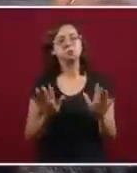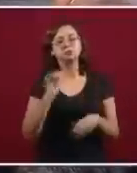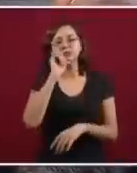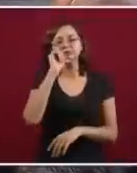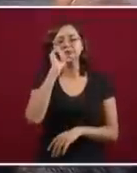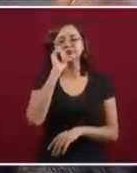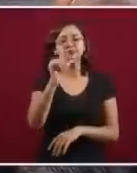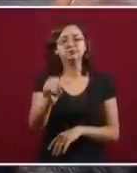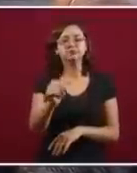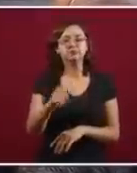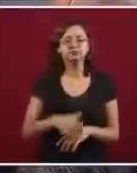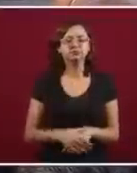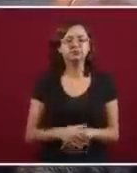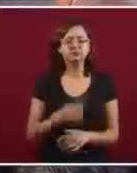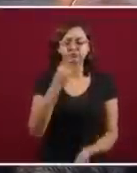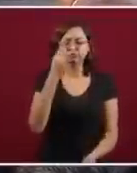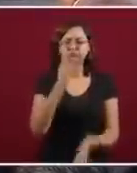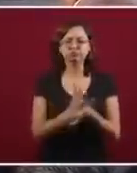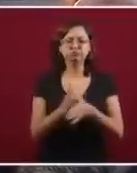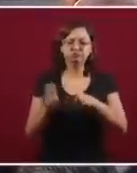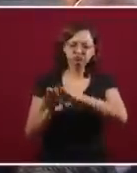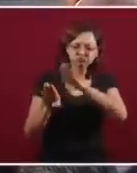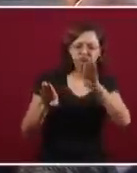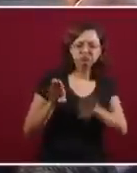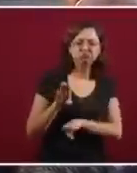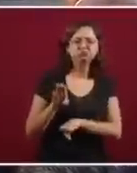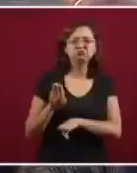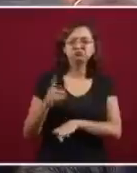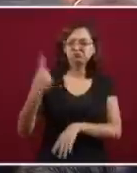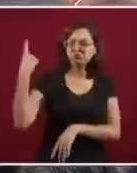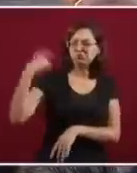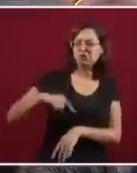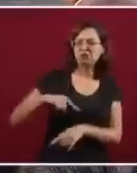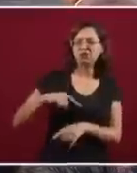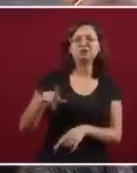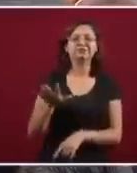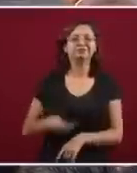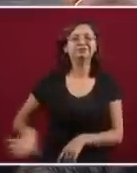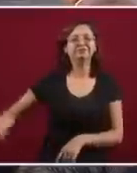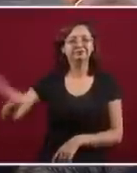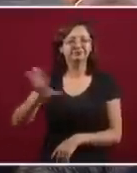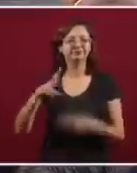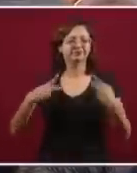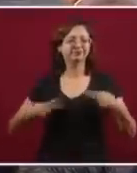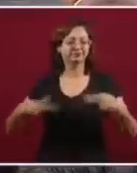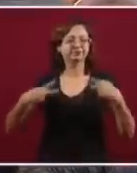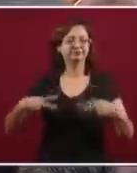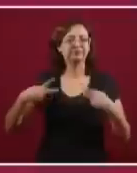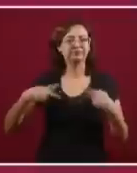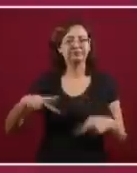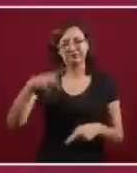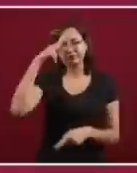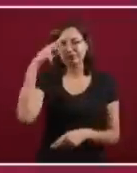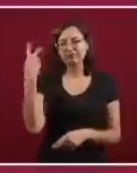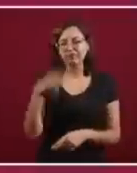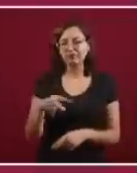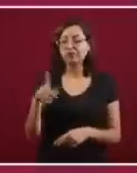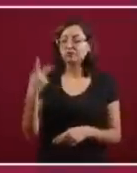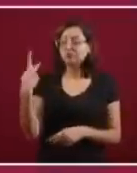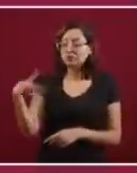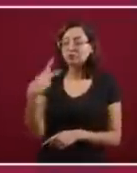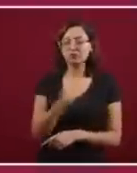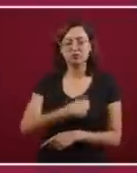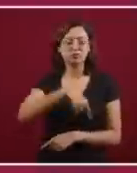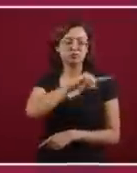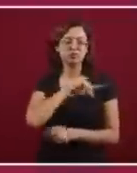nuestro amo es el pueblo y tenemos que cuidar como aquí se ha dicho la salud del pueblo y tenemos que